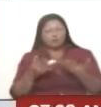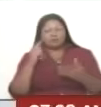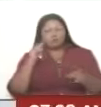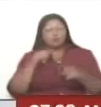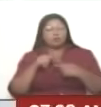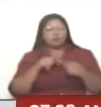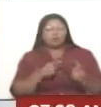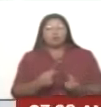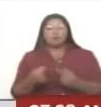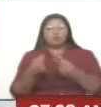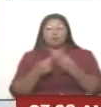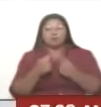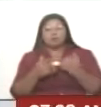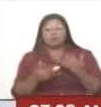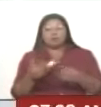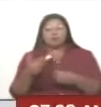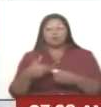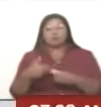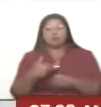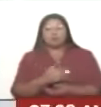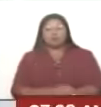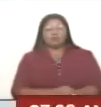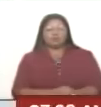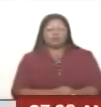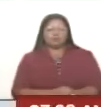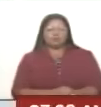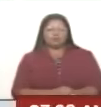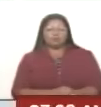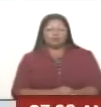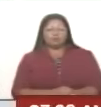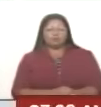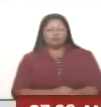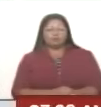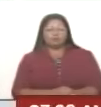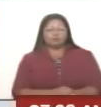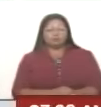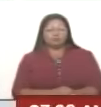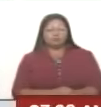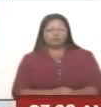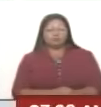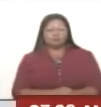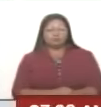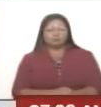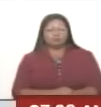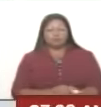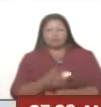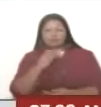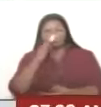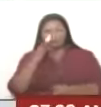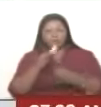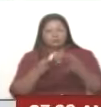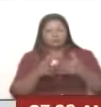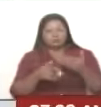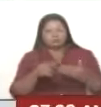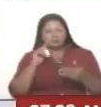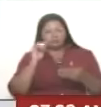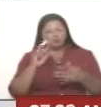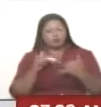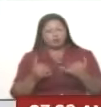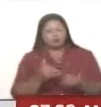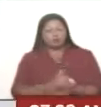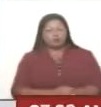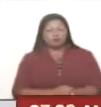nuestra economía es el petróleo. Y aquí dos observaciones. Por una parte, no es por casualidad que